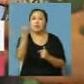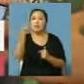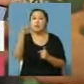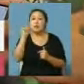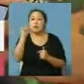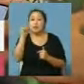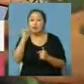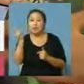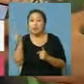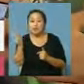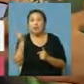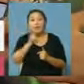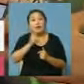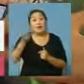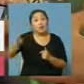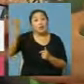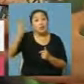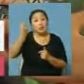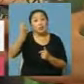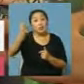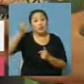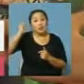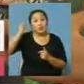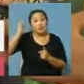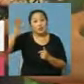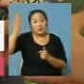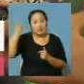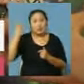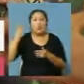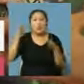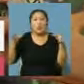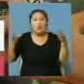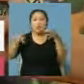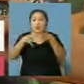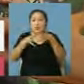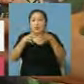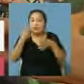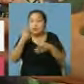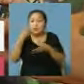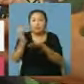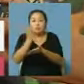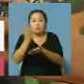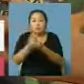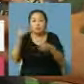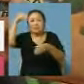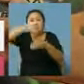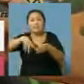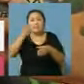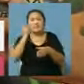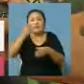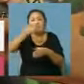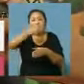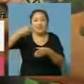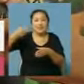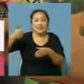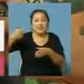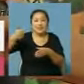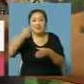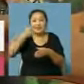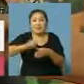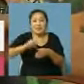Hace un mes atrás hemos creado el ente de desarrollo productivo que lo conforman los seis municipios